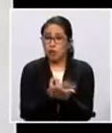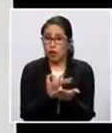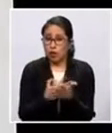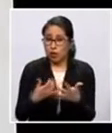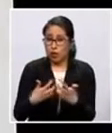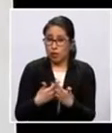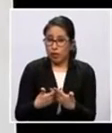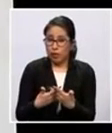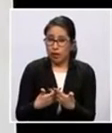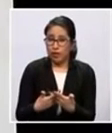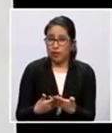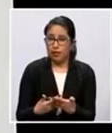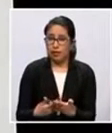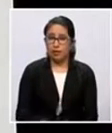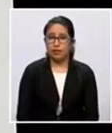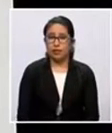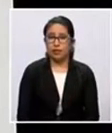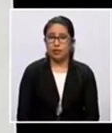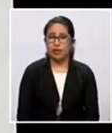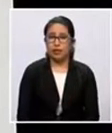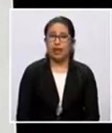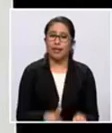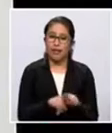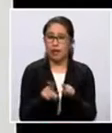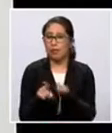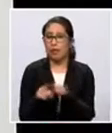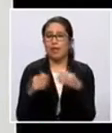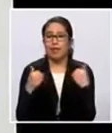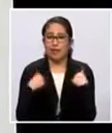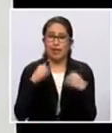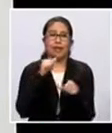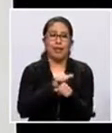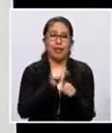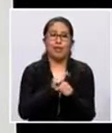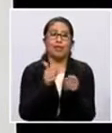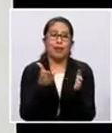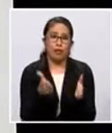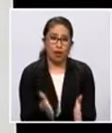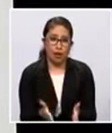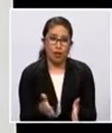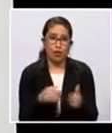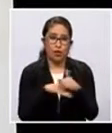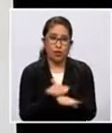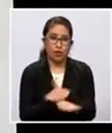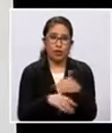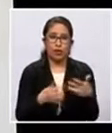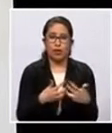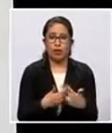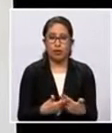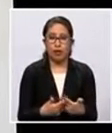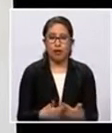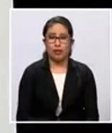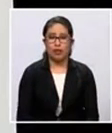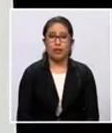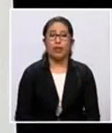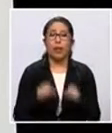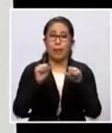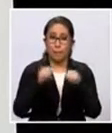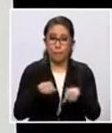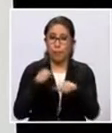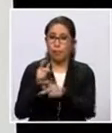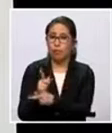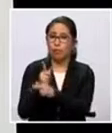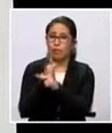NIT activo, seguramente también tiene empleados trabajando para él y puede acceder